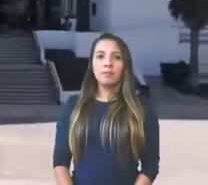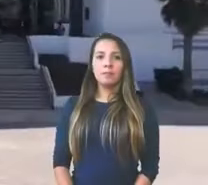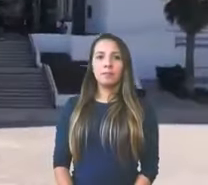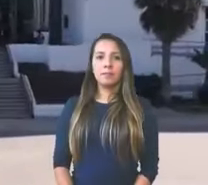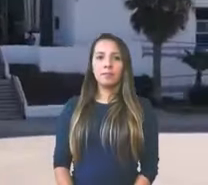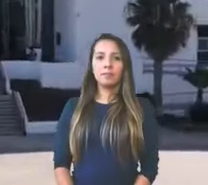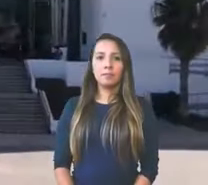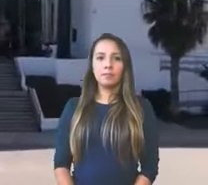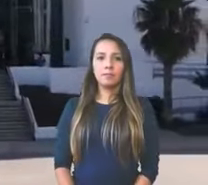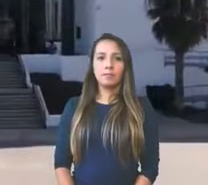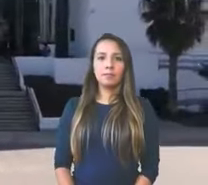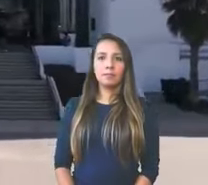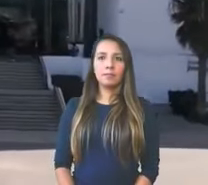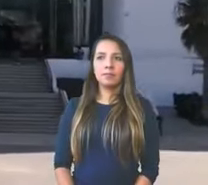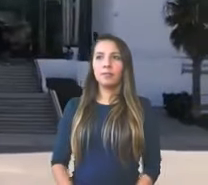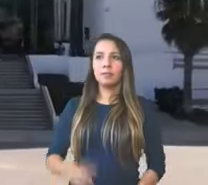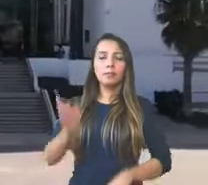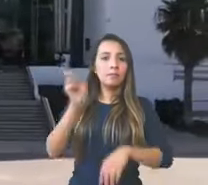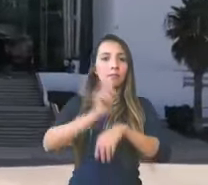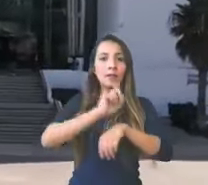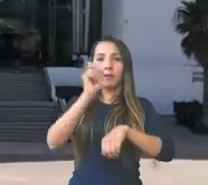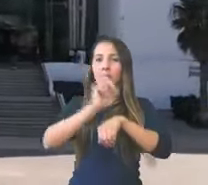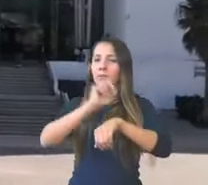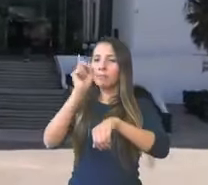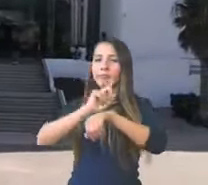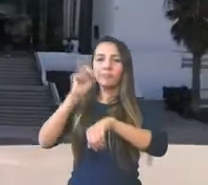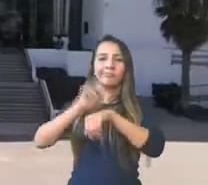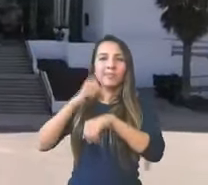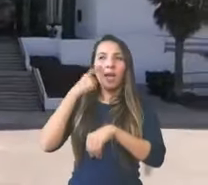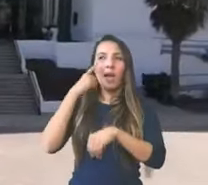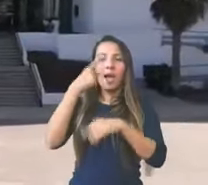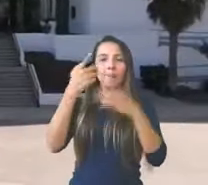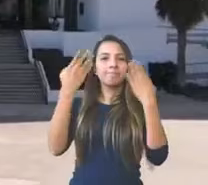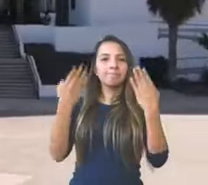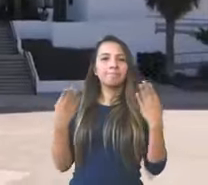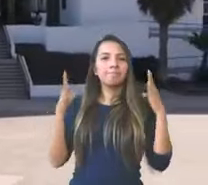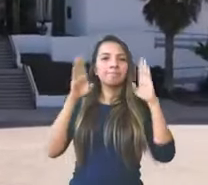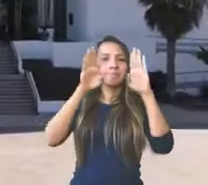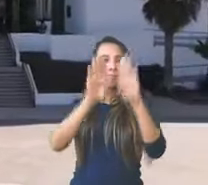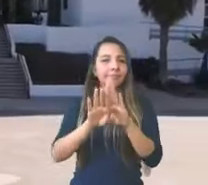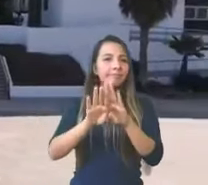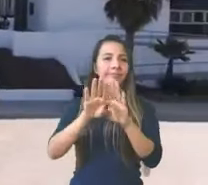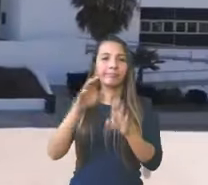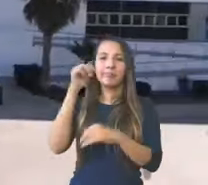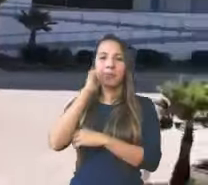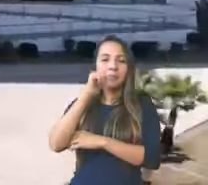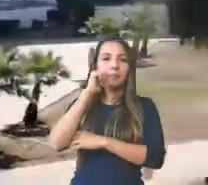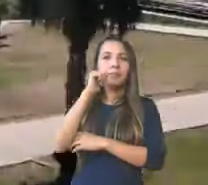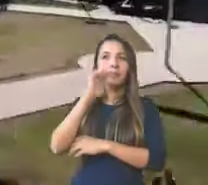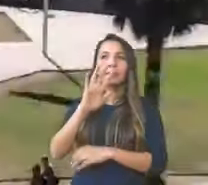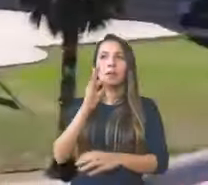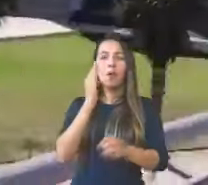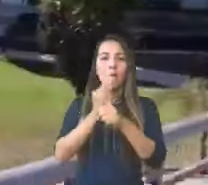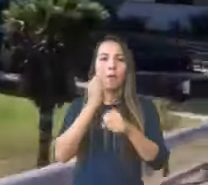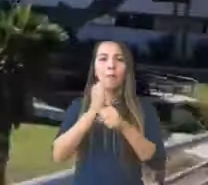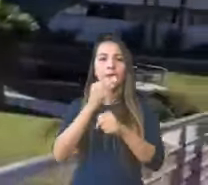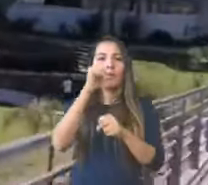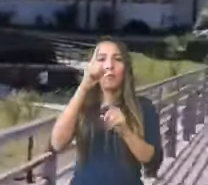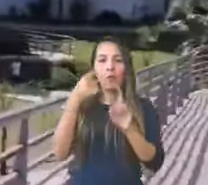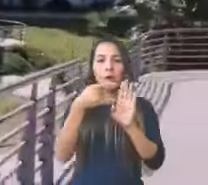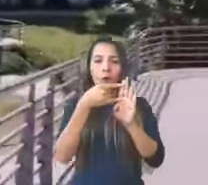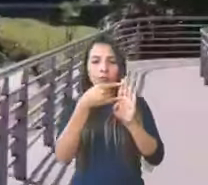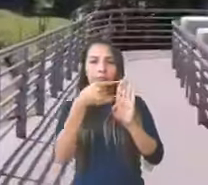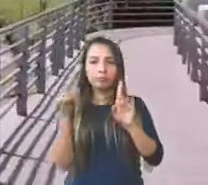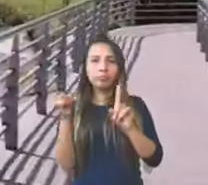Poco, que todos los días estas puertas están cerradas. Ahorita está abierta una de las hojas del gobierno del estado, pero la del